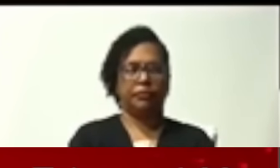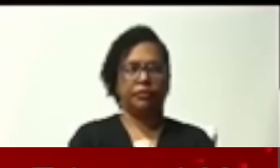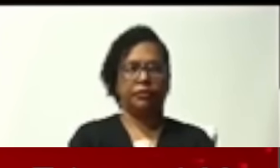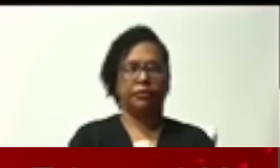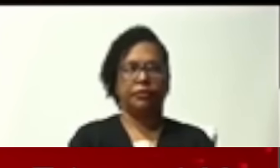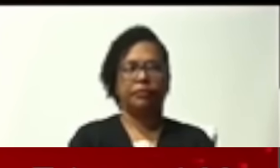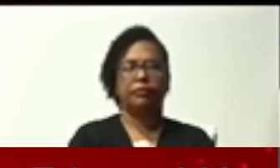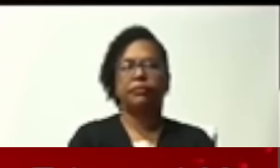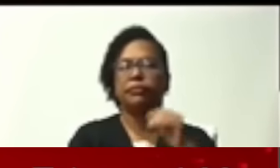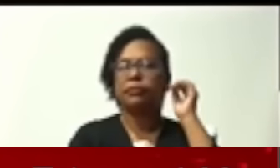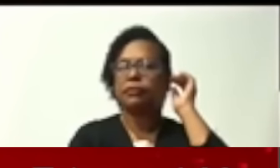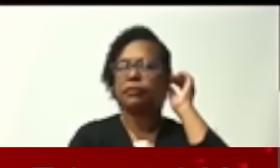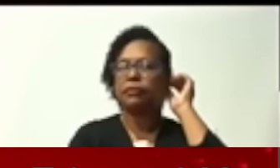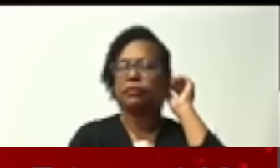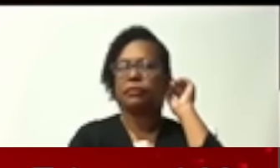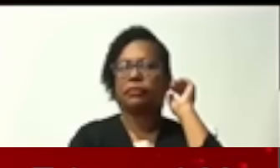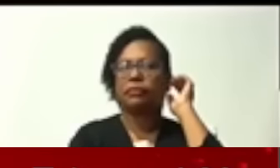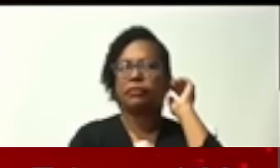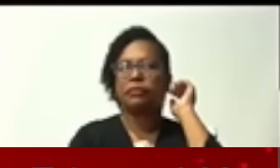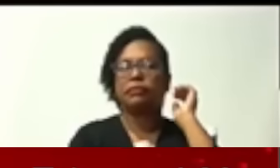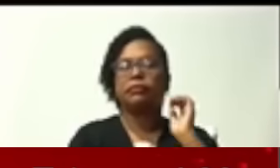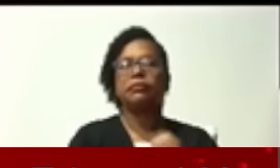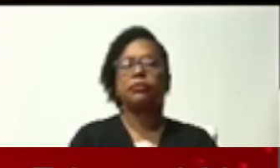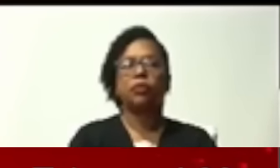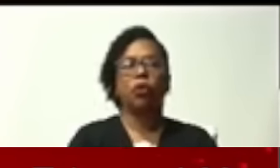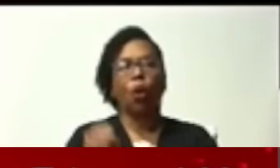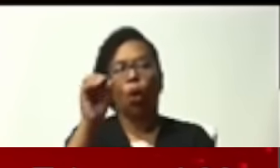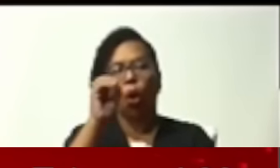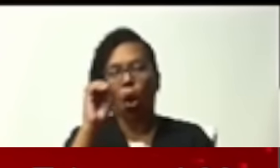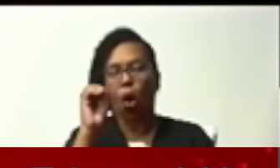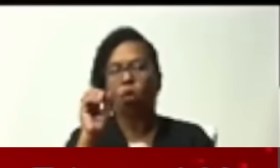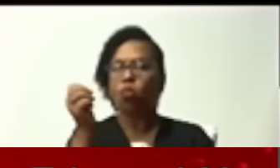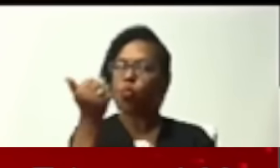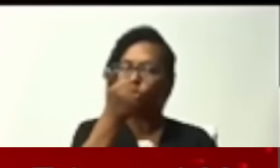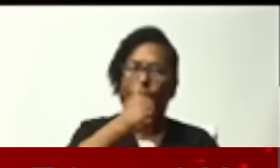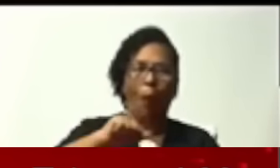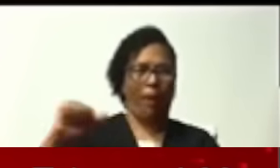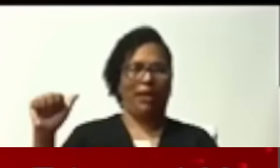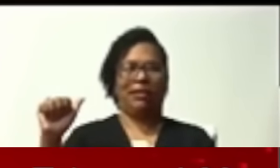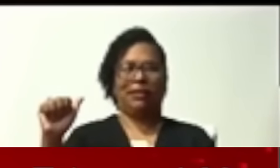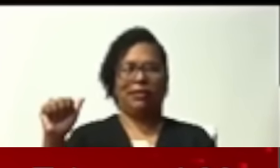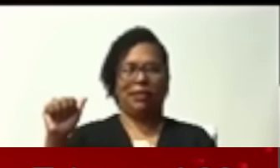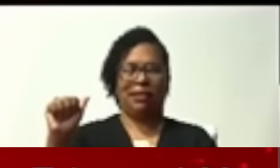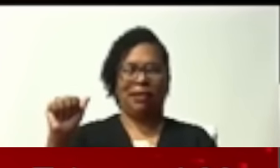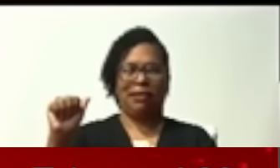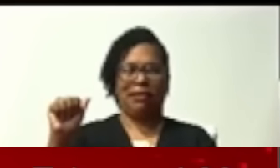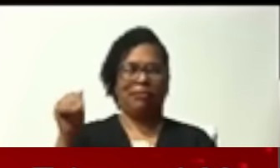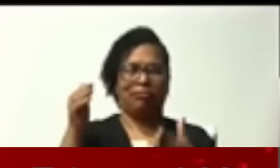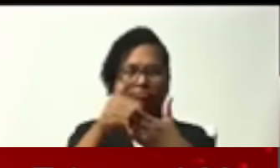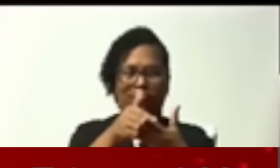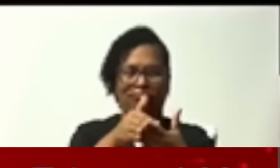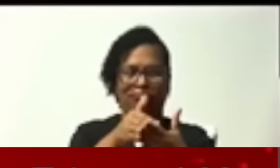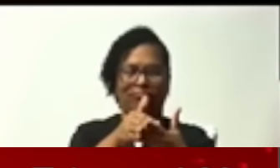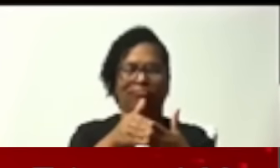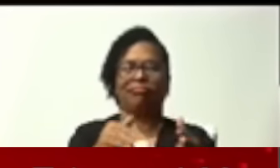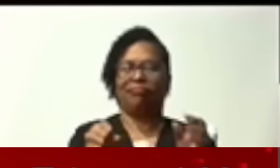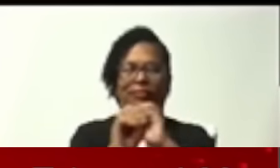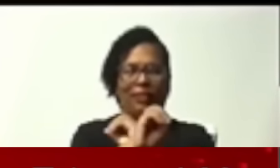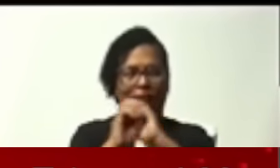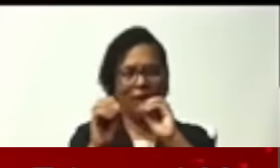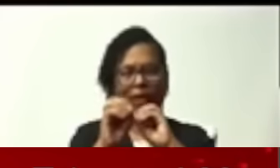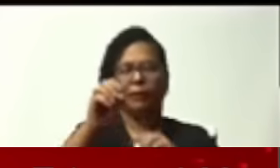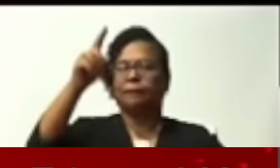una injerencia que atente contra la personalidad e integridad del Estado y de los atributos que se le reconocen y